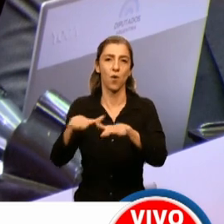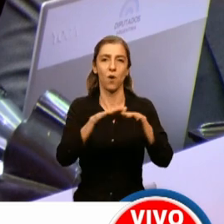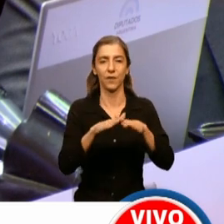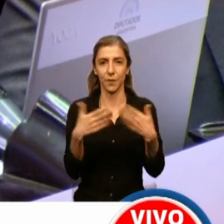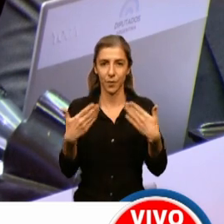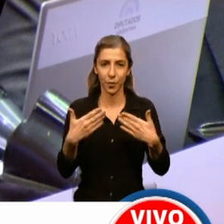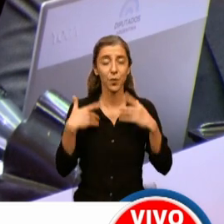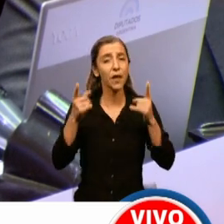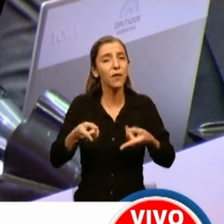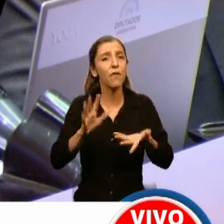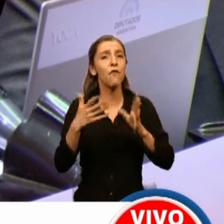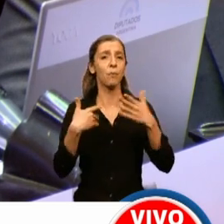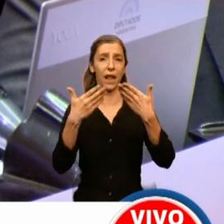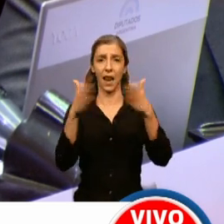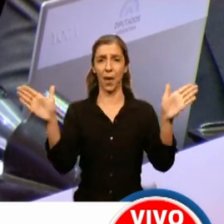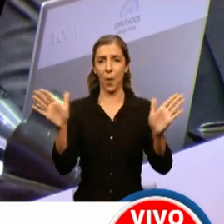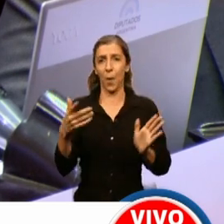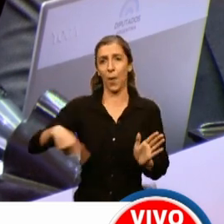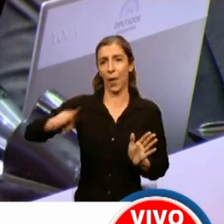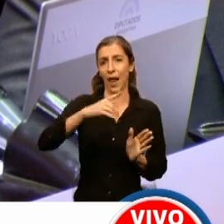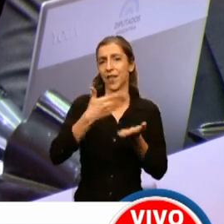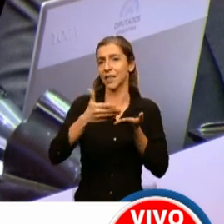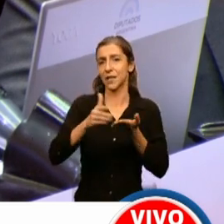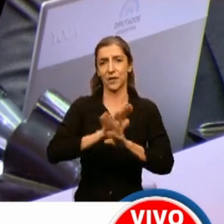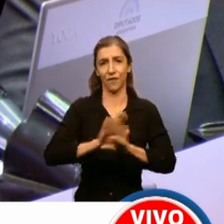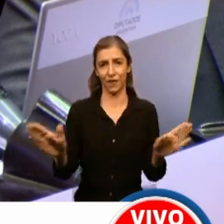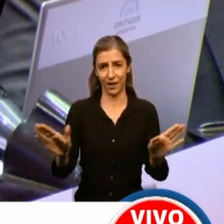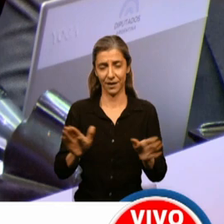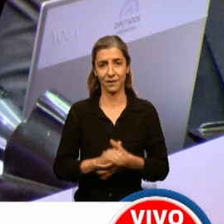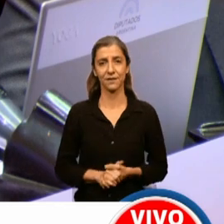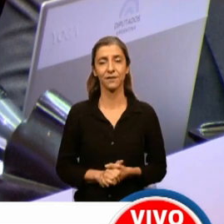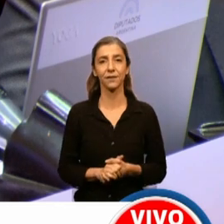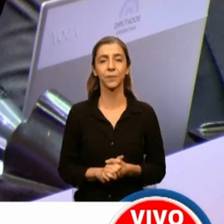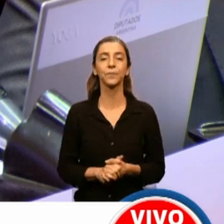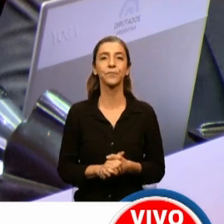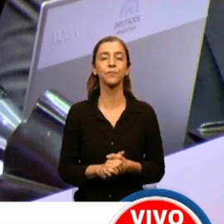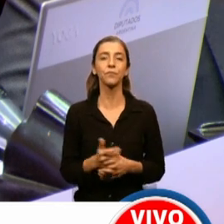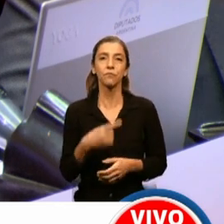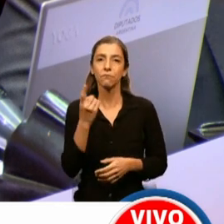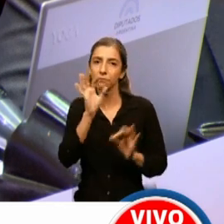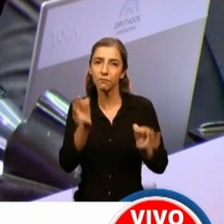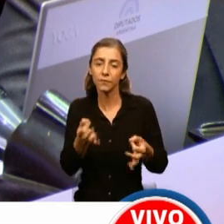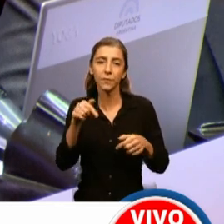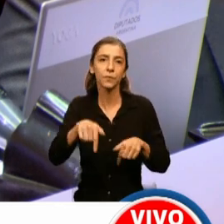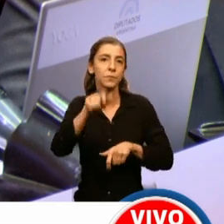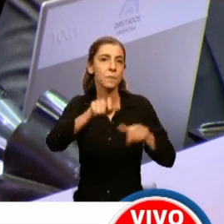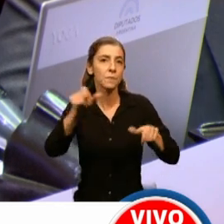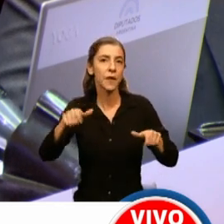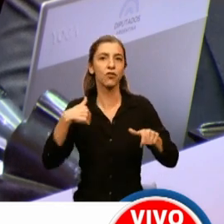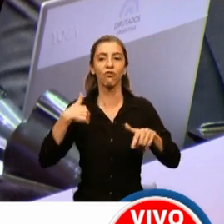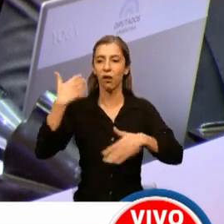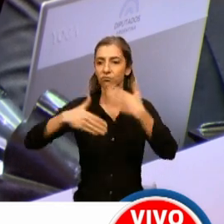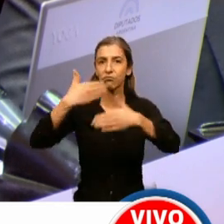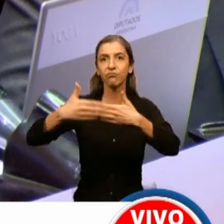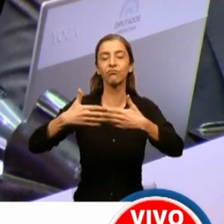condiciones de libertad y sin discriminación no podemos negar que el desarrollo humano se enmarca en